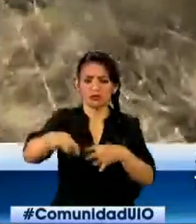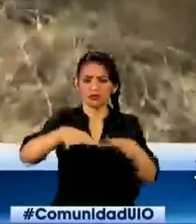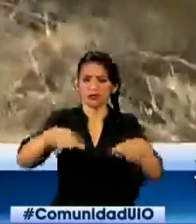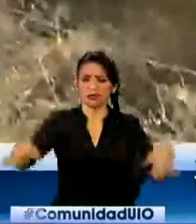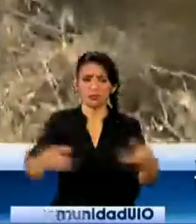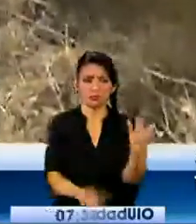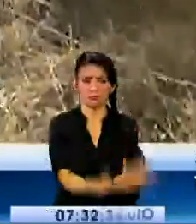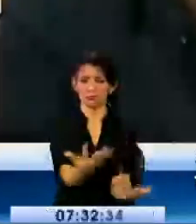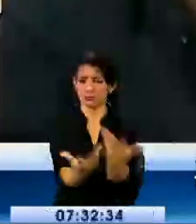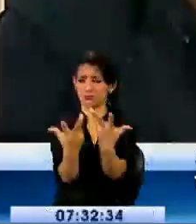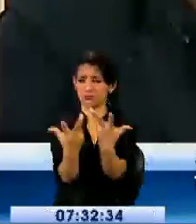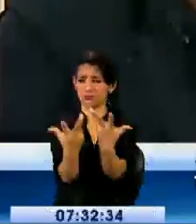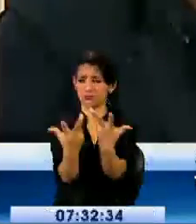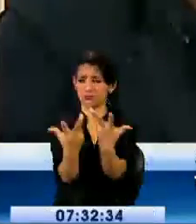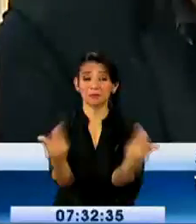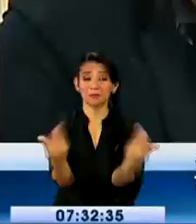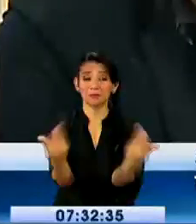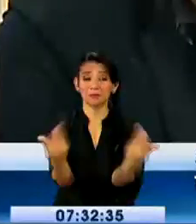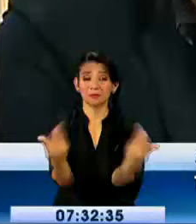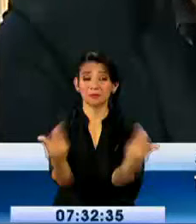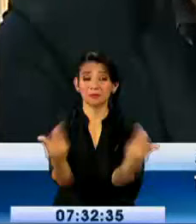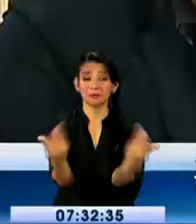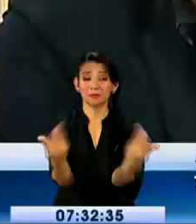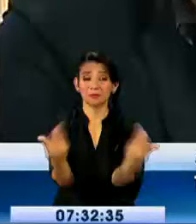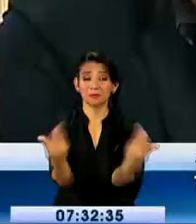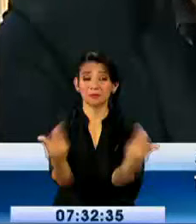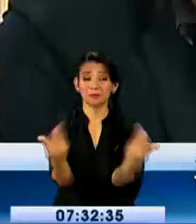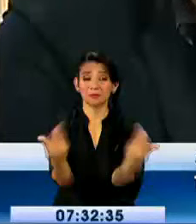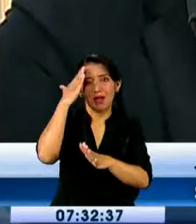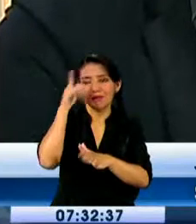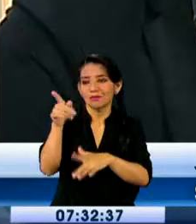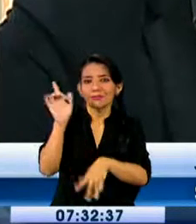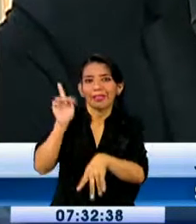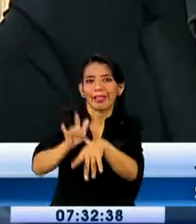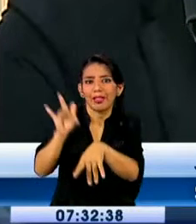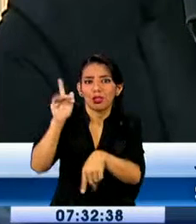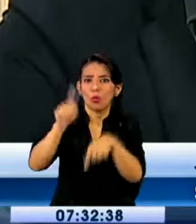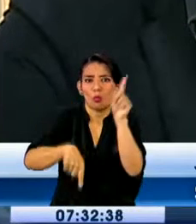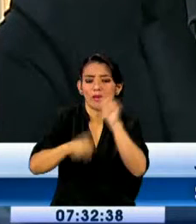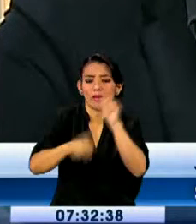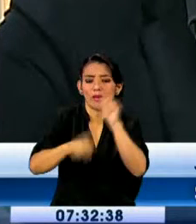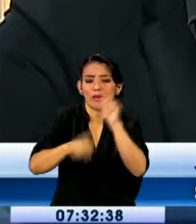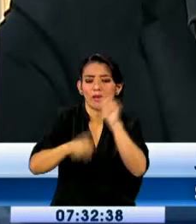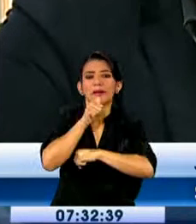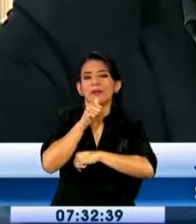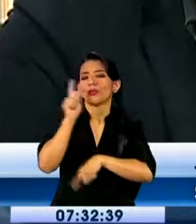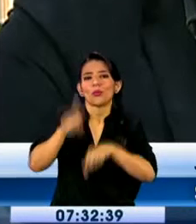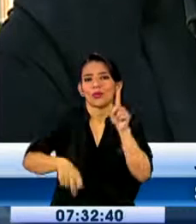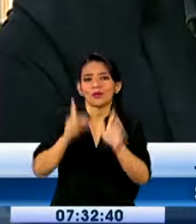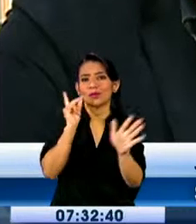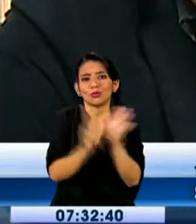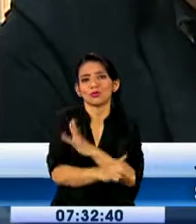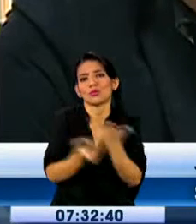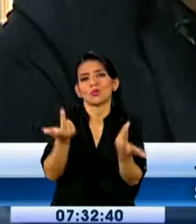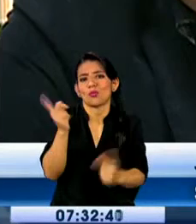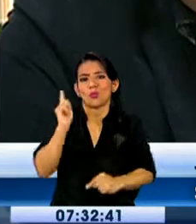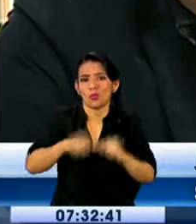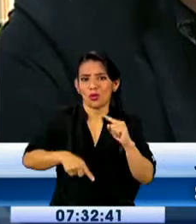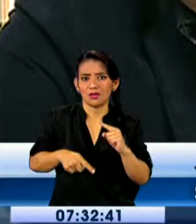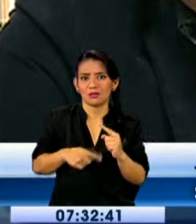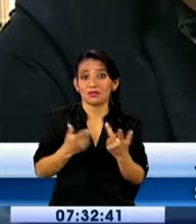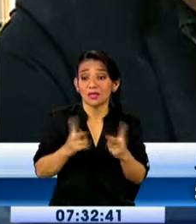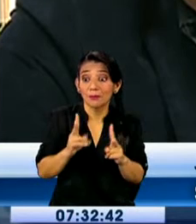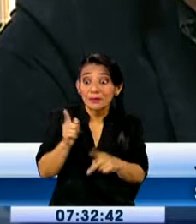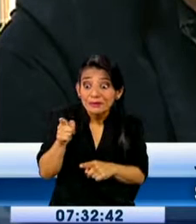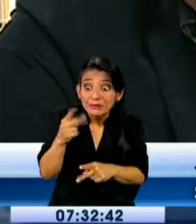público, lastimosamente los presuntos responsables ni siquiera tenemos la opción de poner una acusación particular ni una denuncia. Ni siquiera podemos